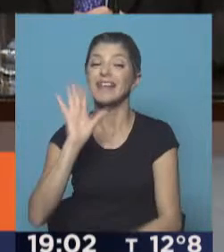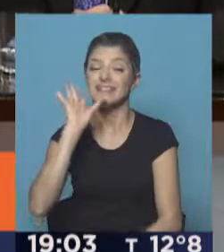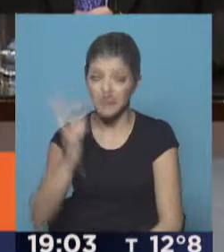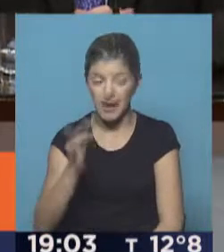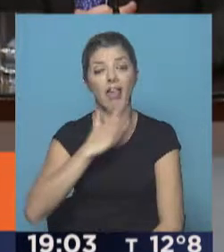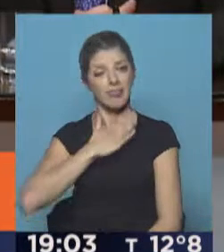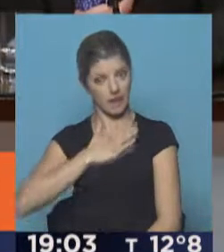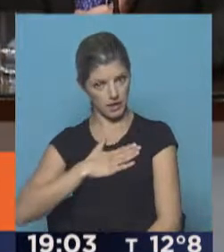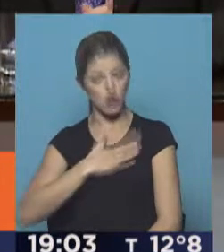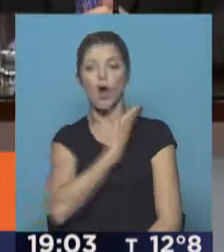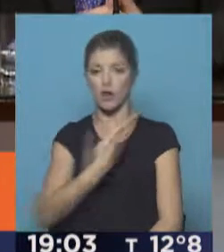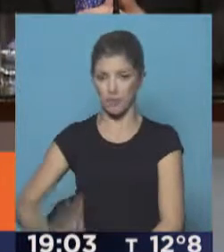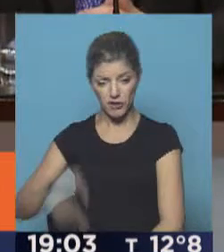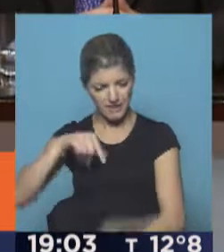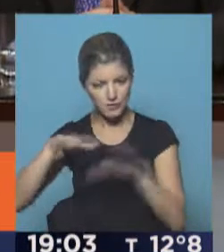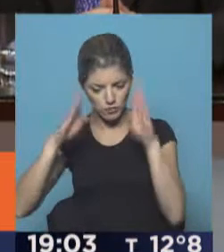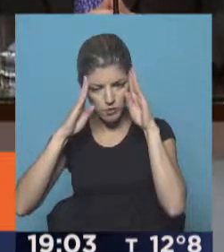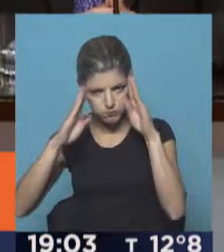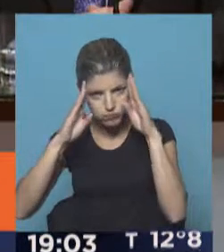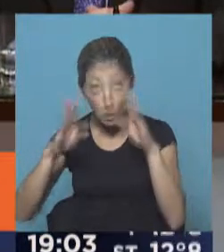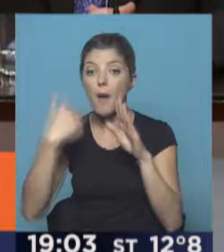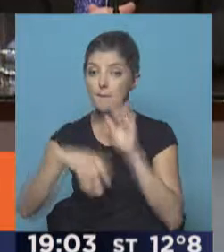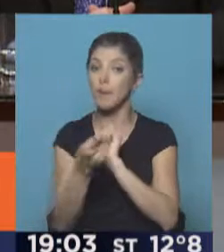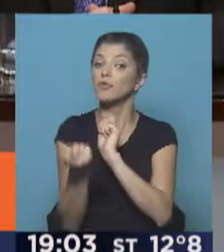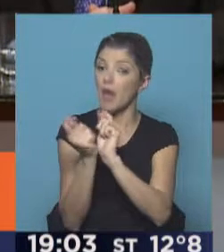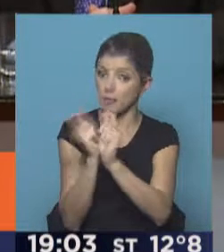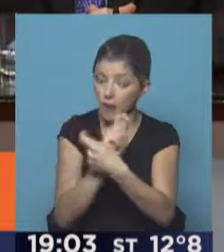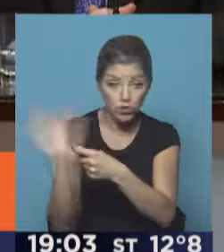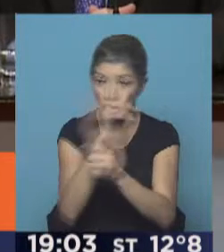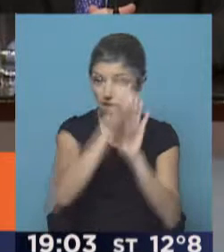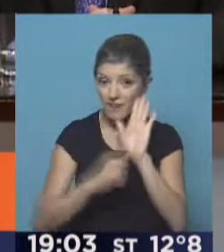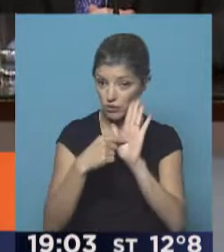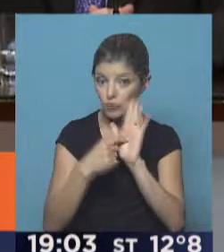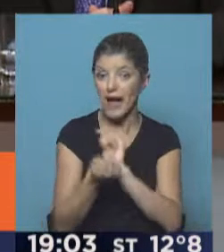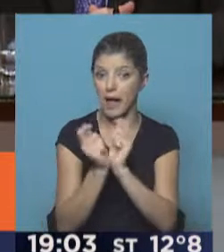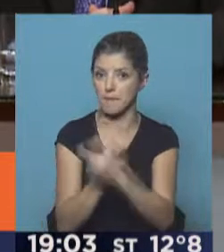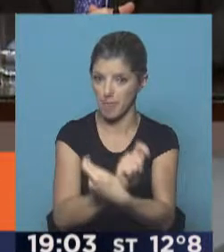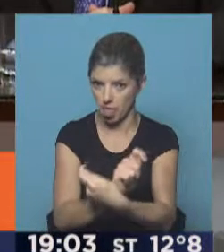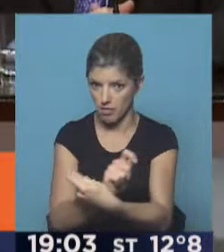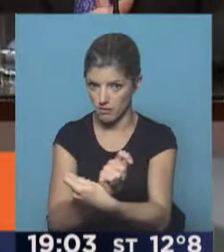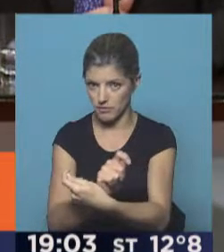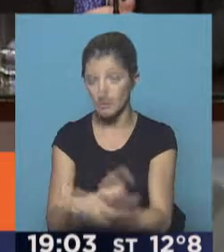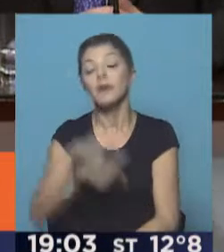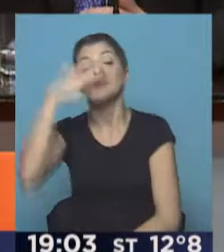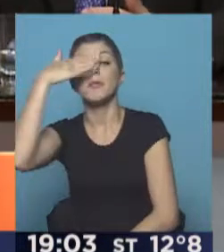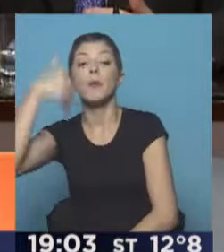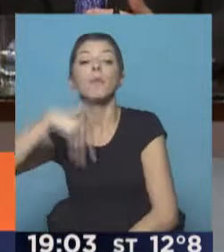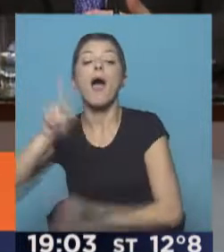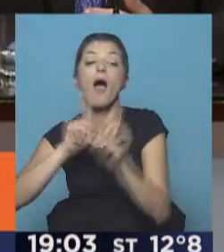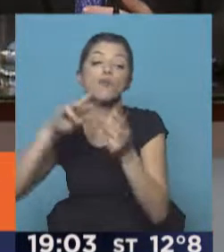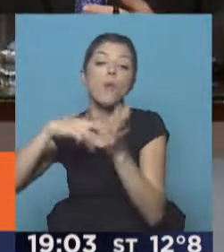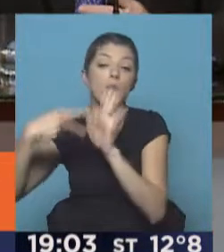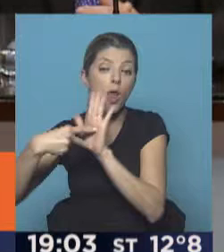tomó nota de esta situación, que se van a corregir todas las facturas y después quedarán los problemas